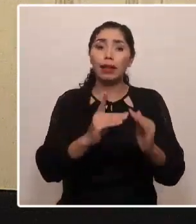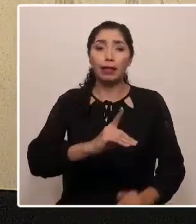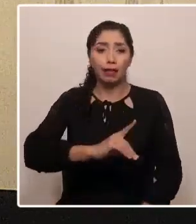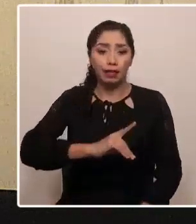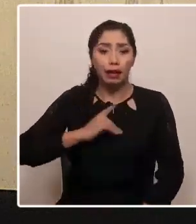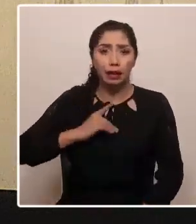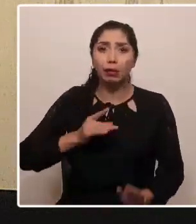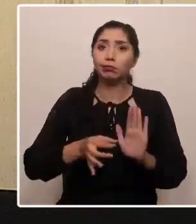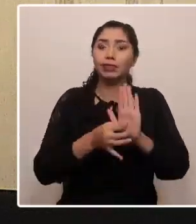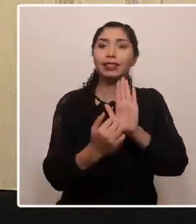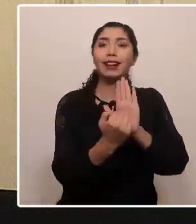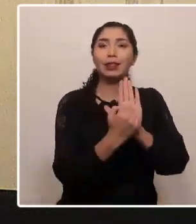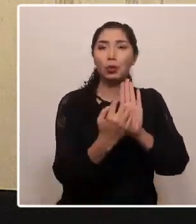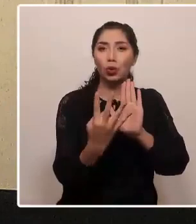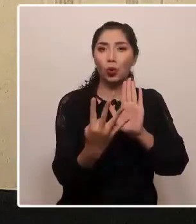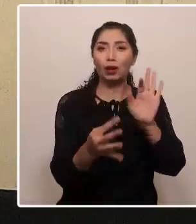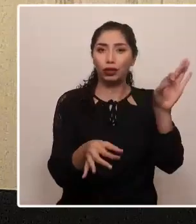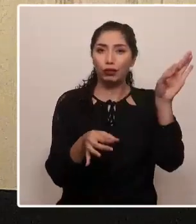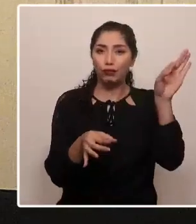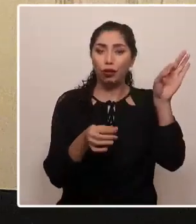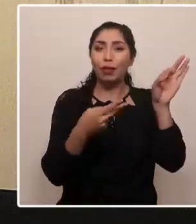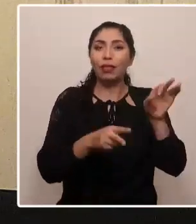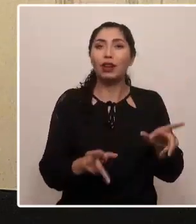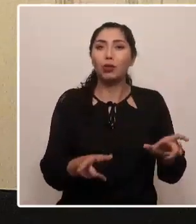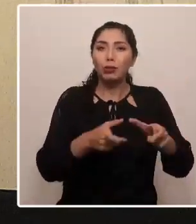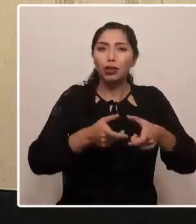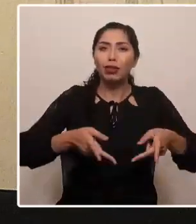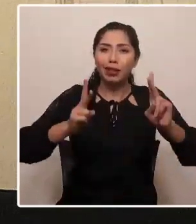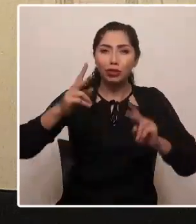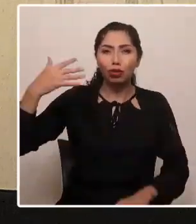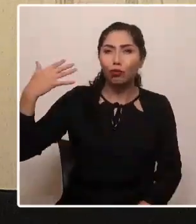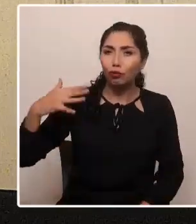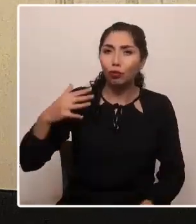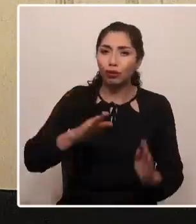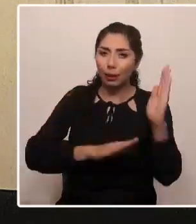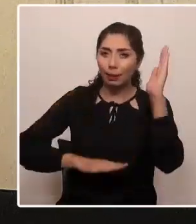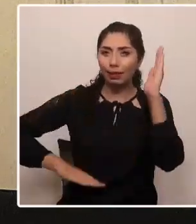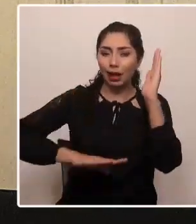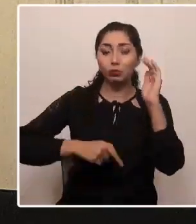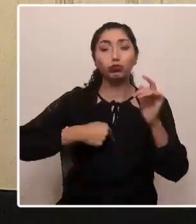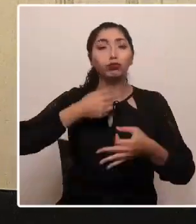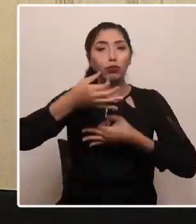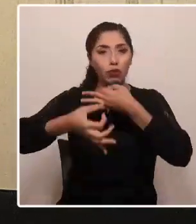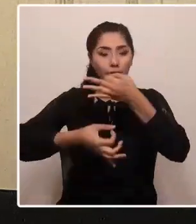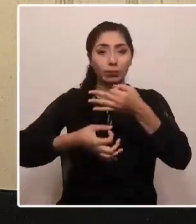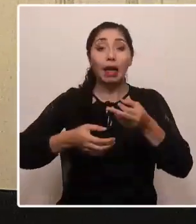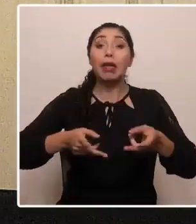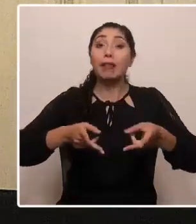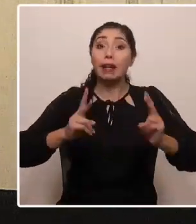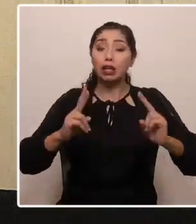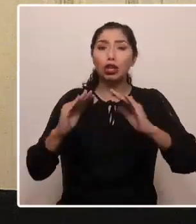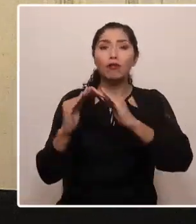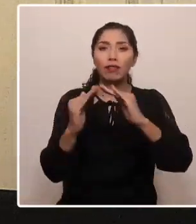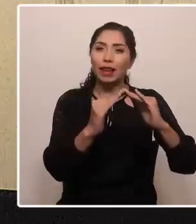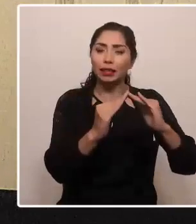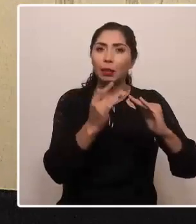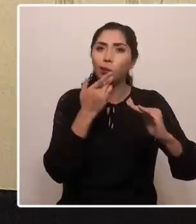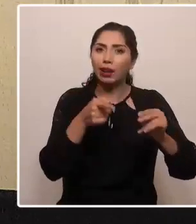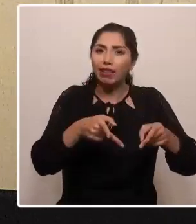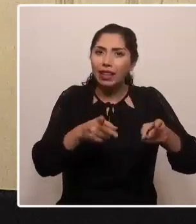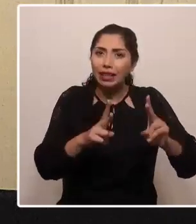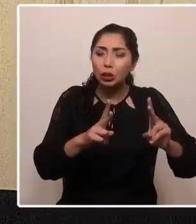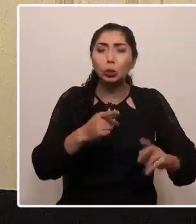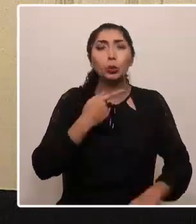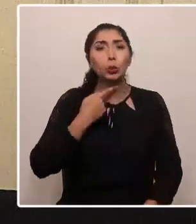artículo 4 contenido en el informe de la Comisión de Derechos Fundamentales. Voy a referirme al derecho a la vivienda porque es un derecho muy anhelado